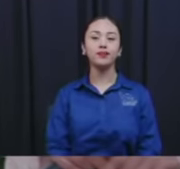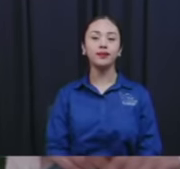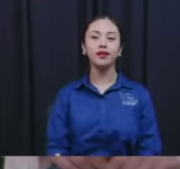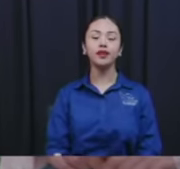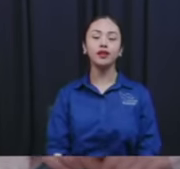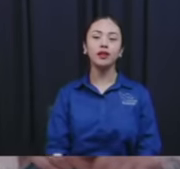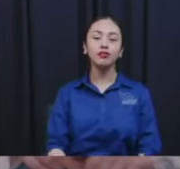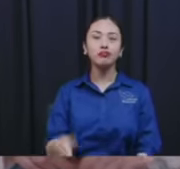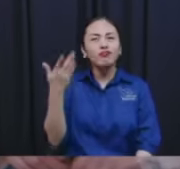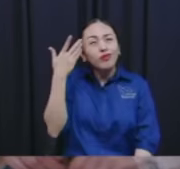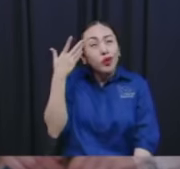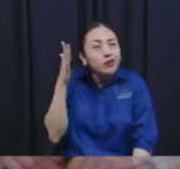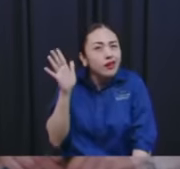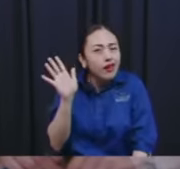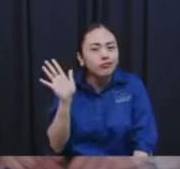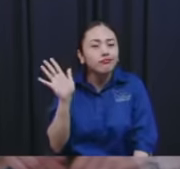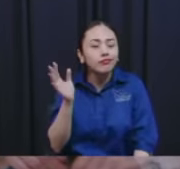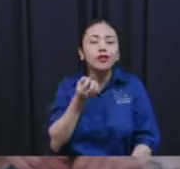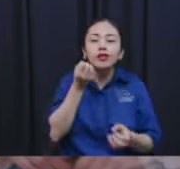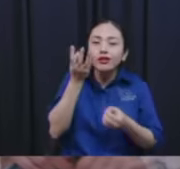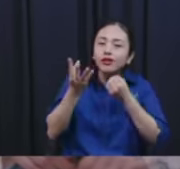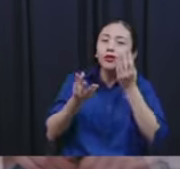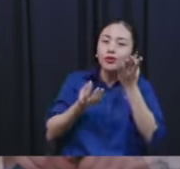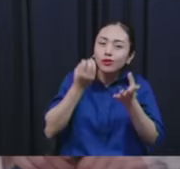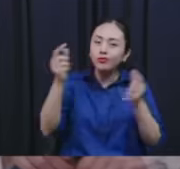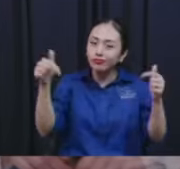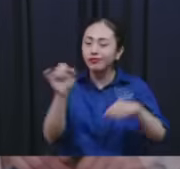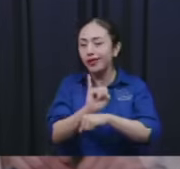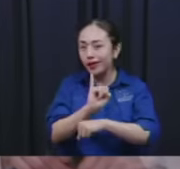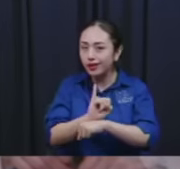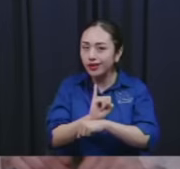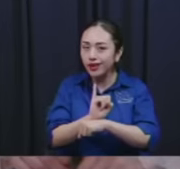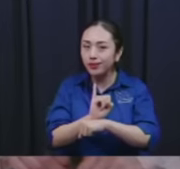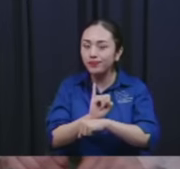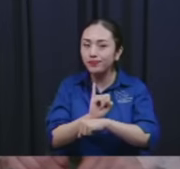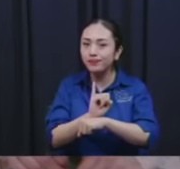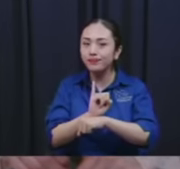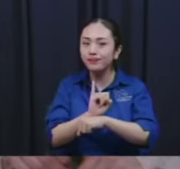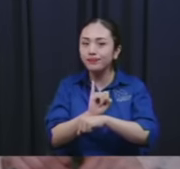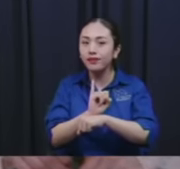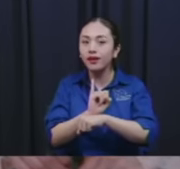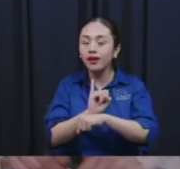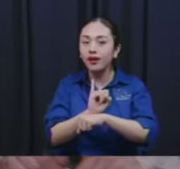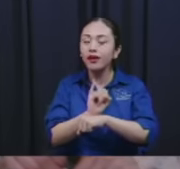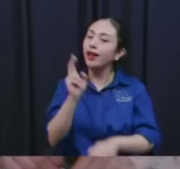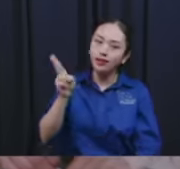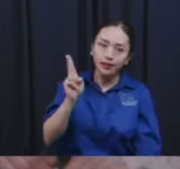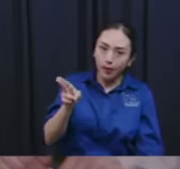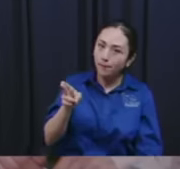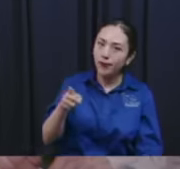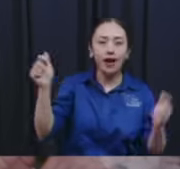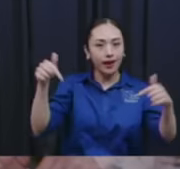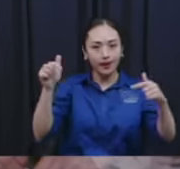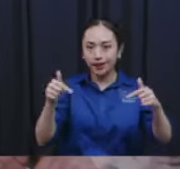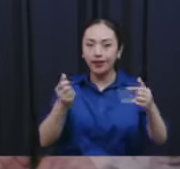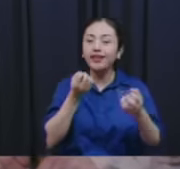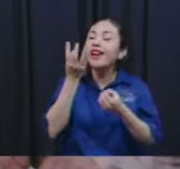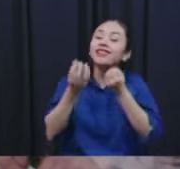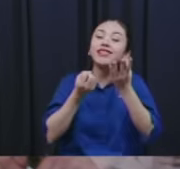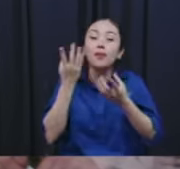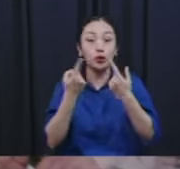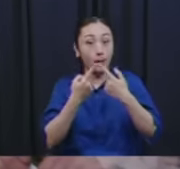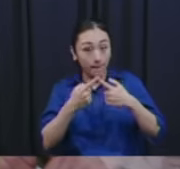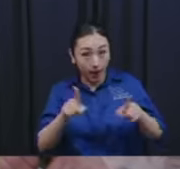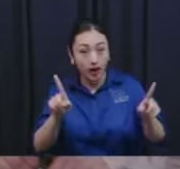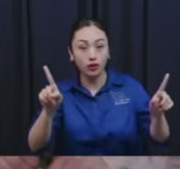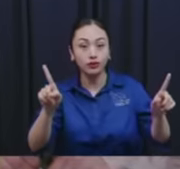incluso no sé si sea un himno congregacional como los que nosotros acostumbramos a cantar pero es un